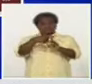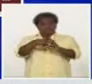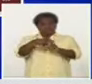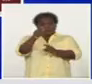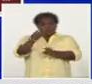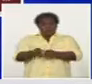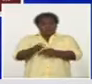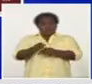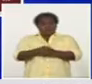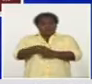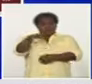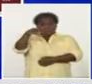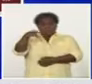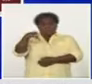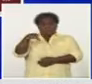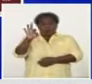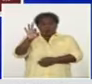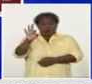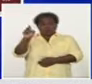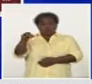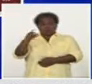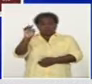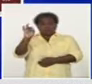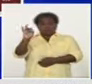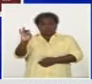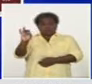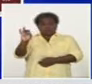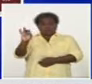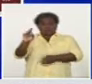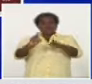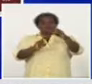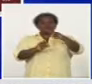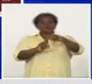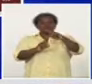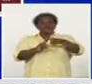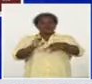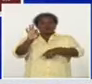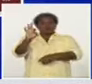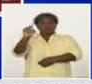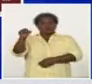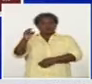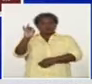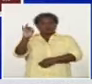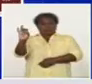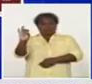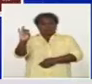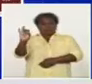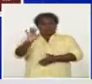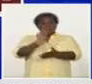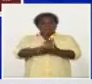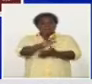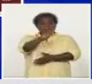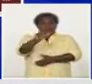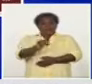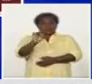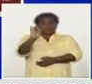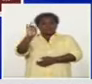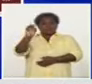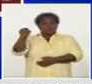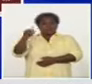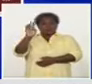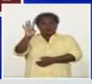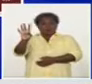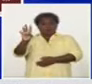En Pinar de Río el 8,7%, en Las Tunas el 8,7% también, Mayabeque 7,4%, La